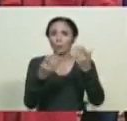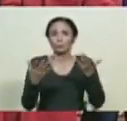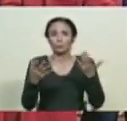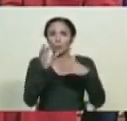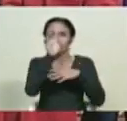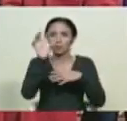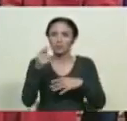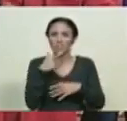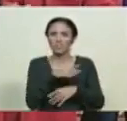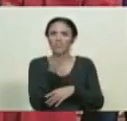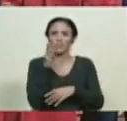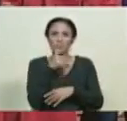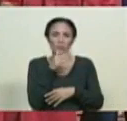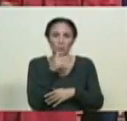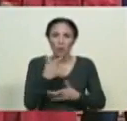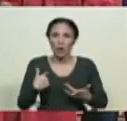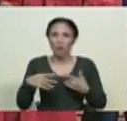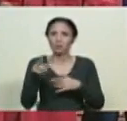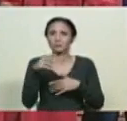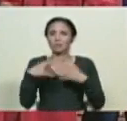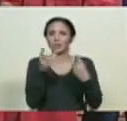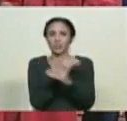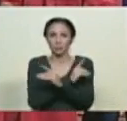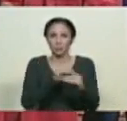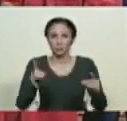Honduras. Fíjate lo que pasó en Honduras ahora.